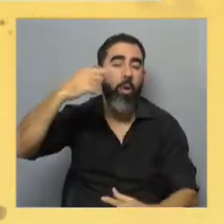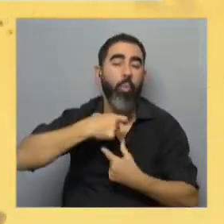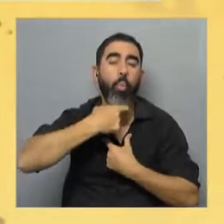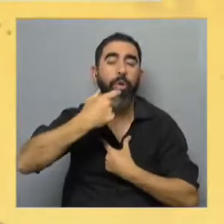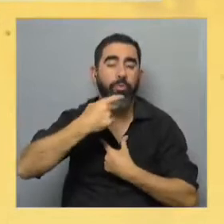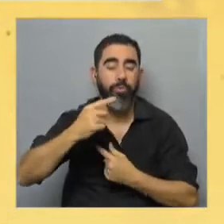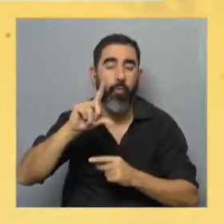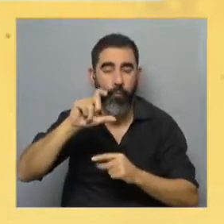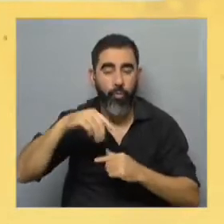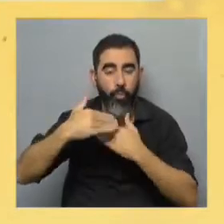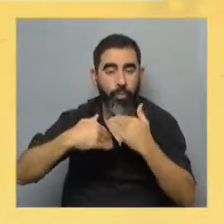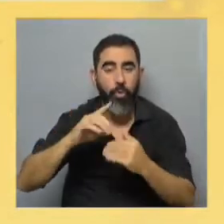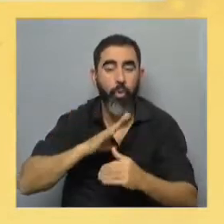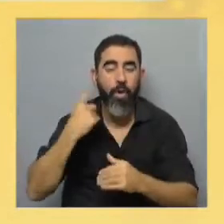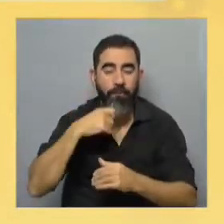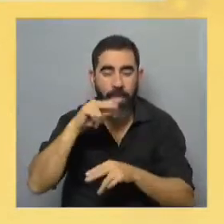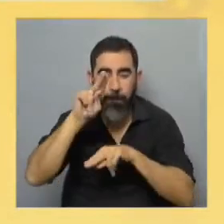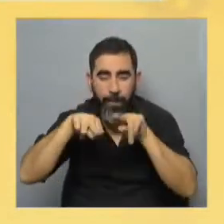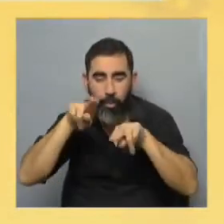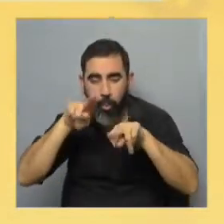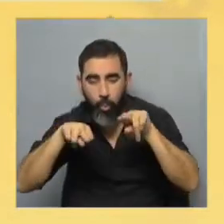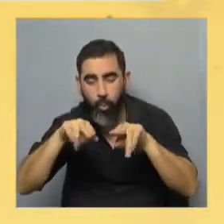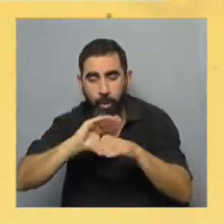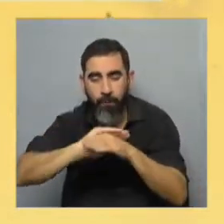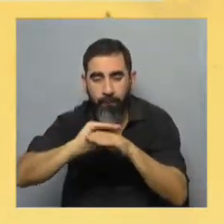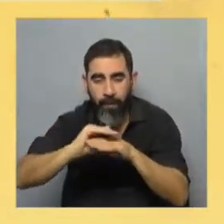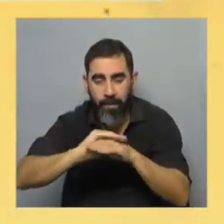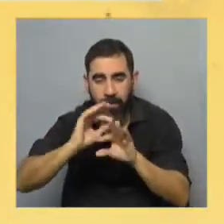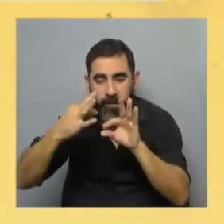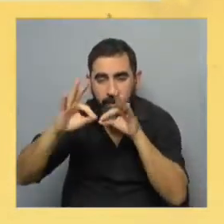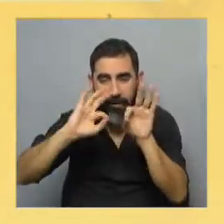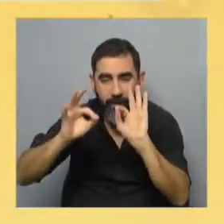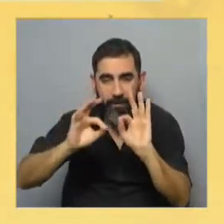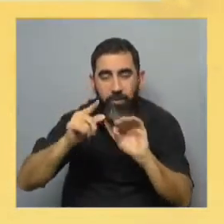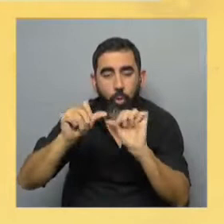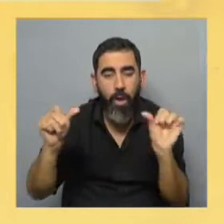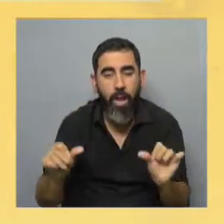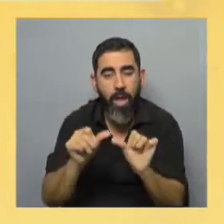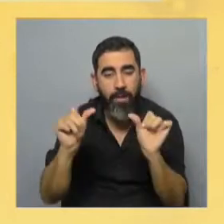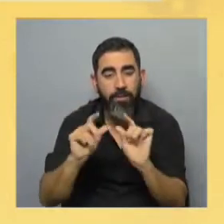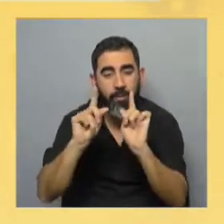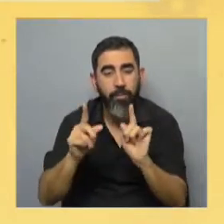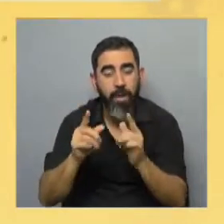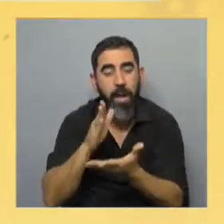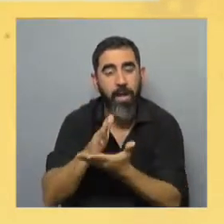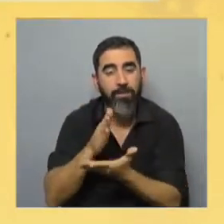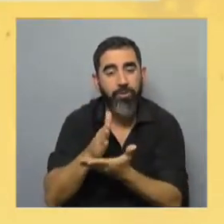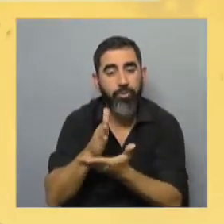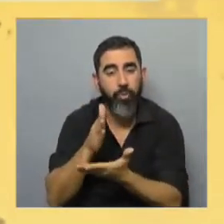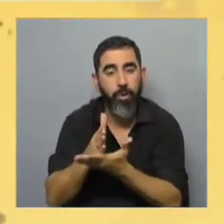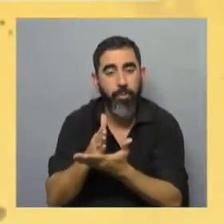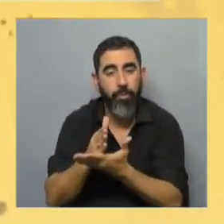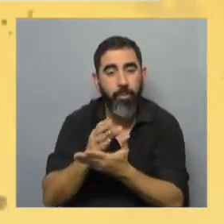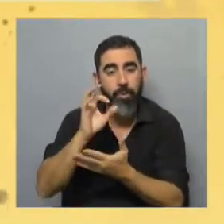proceso, cuando todavía no estaba pintado, ni con la base, ni con todo el detalle. Esa la hice en conjunto con el asesoramiento de